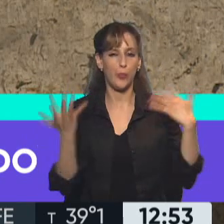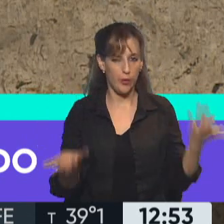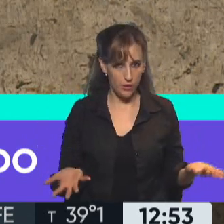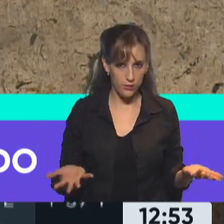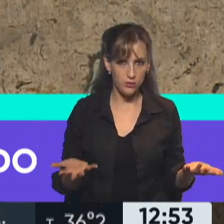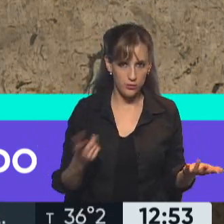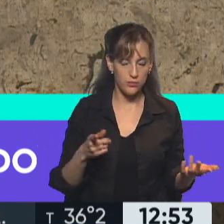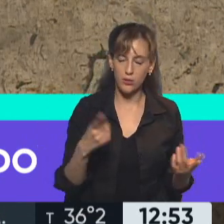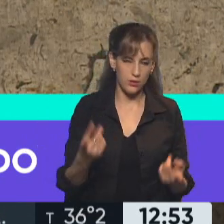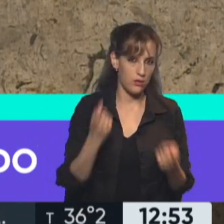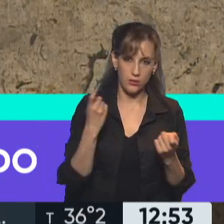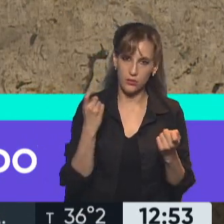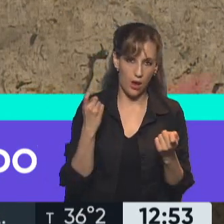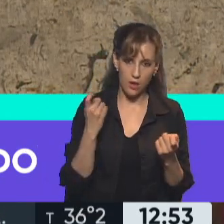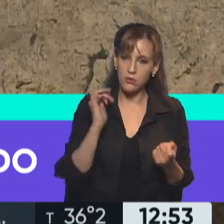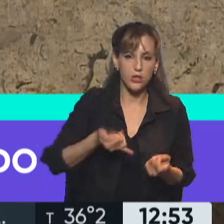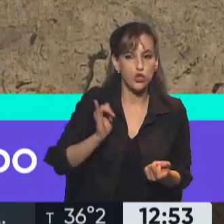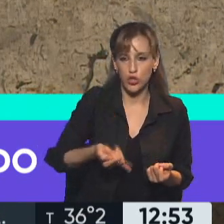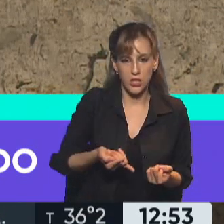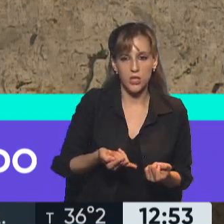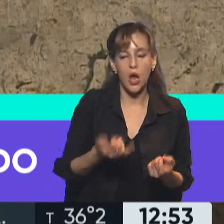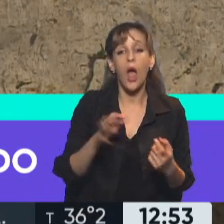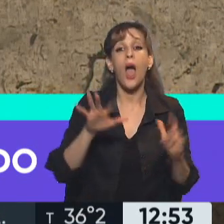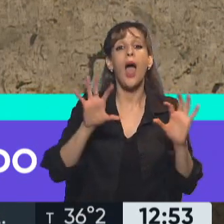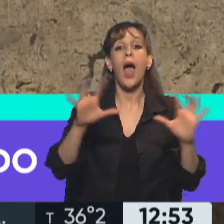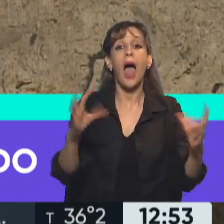estar aireado, refrigerado, pero sí